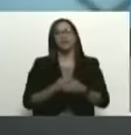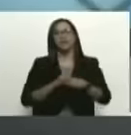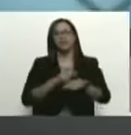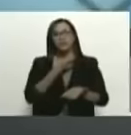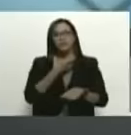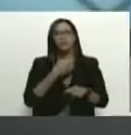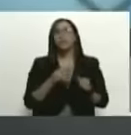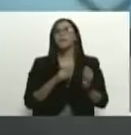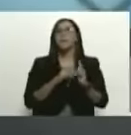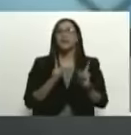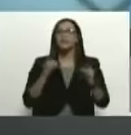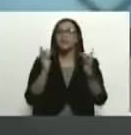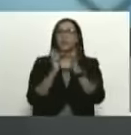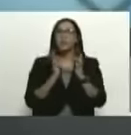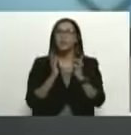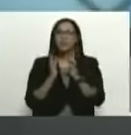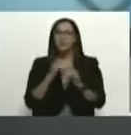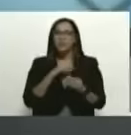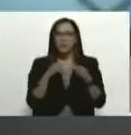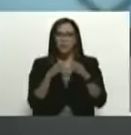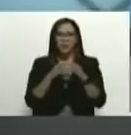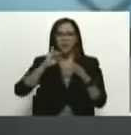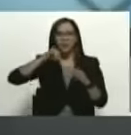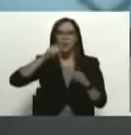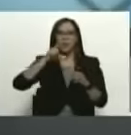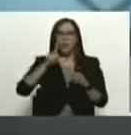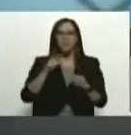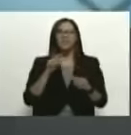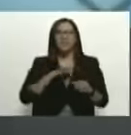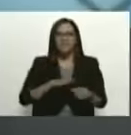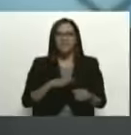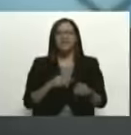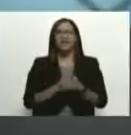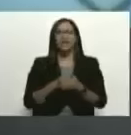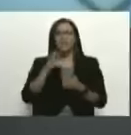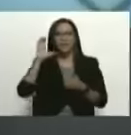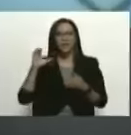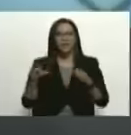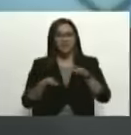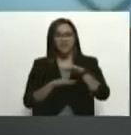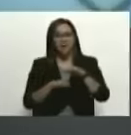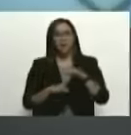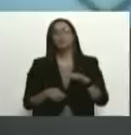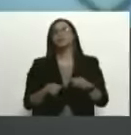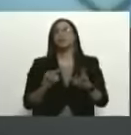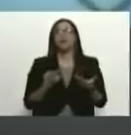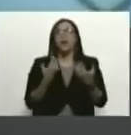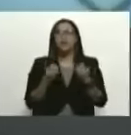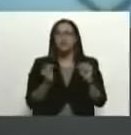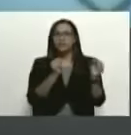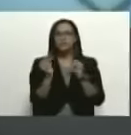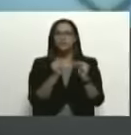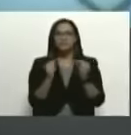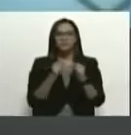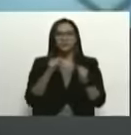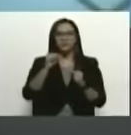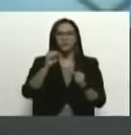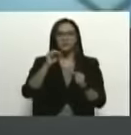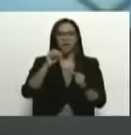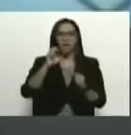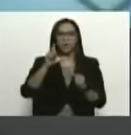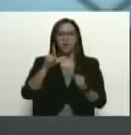Pero de inmediato establecemos contacto con nuestro compañero Julio Riobó, quien está en Países Bajos. Y ahora mismo conversa con Samuel Moncada,